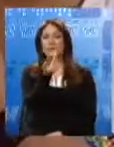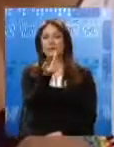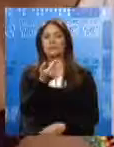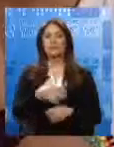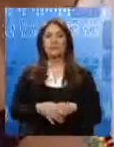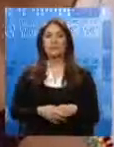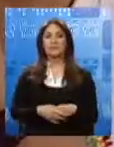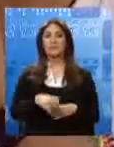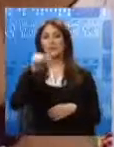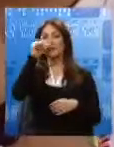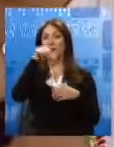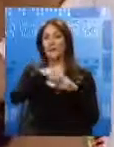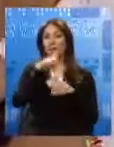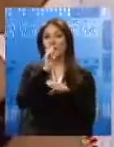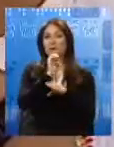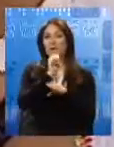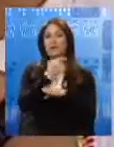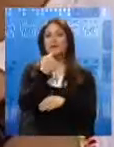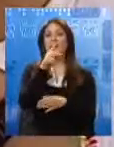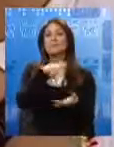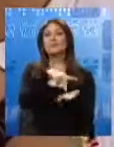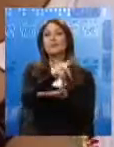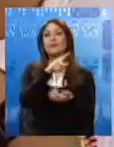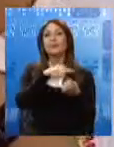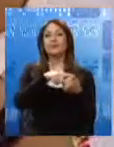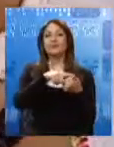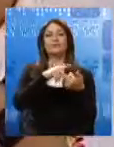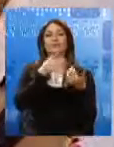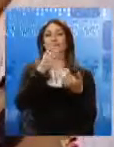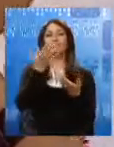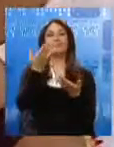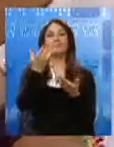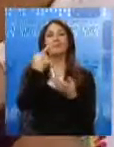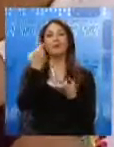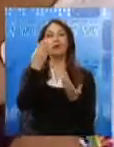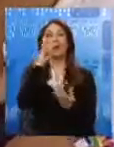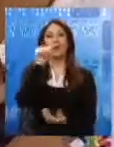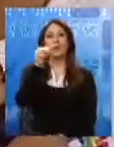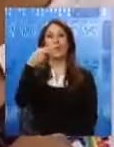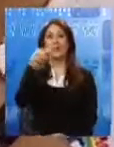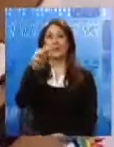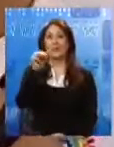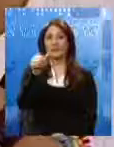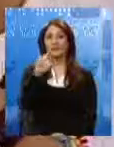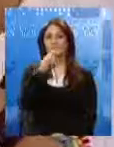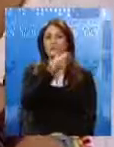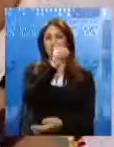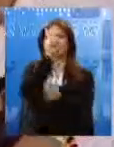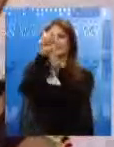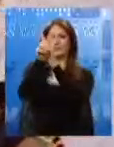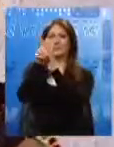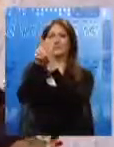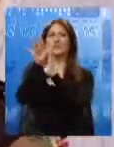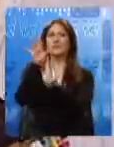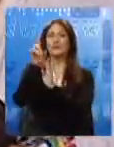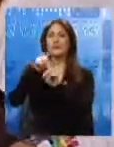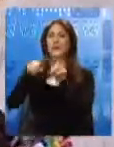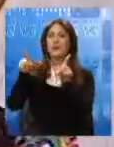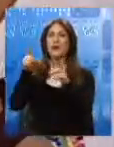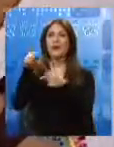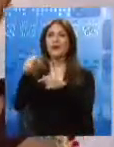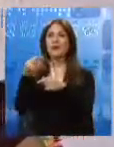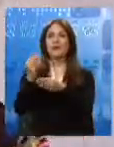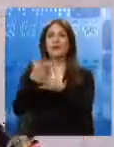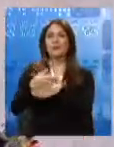de petroecuador desean paguen sentinel en bahamas sentir en el pasado la plata está en presente de la web y está